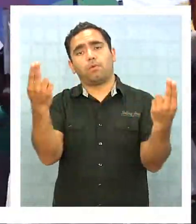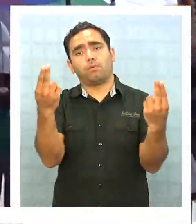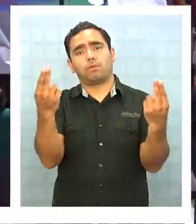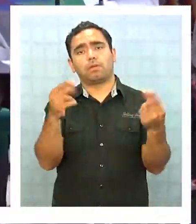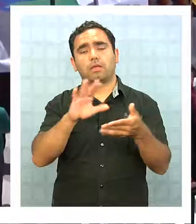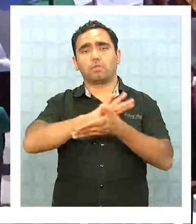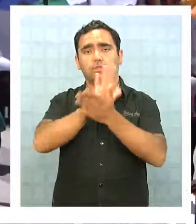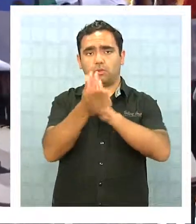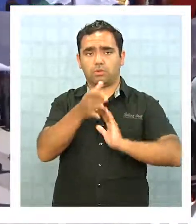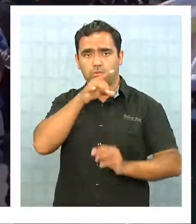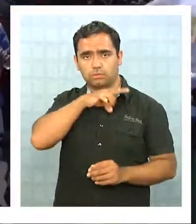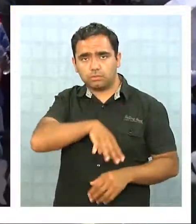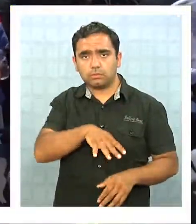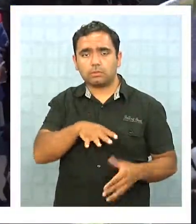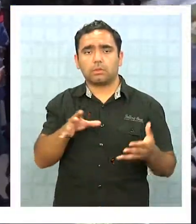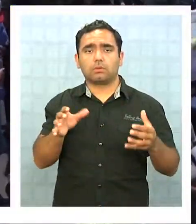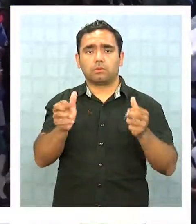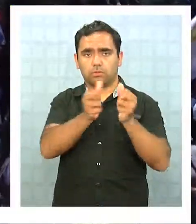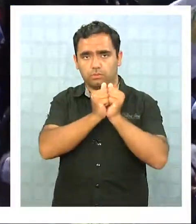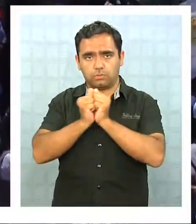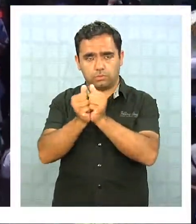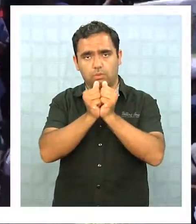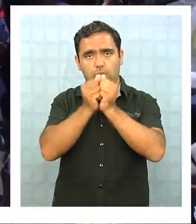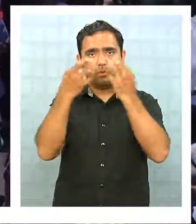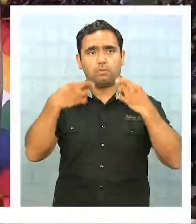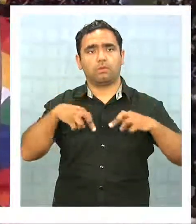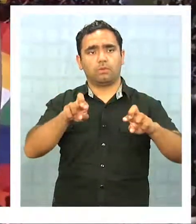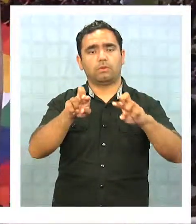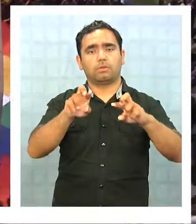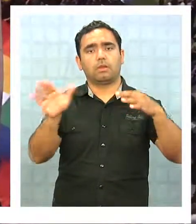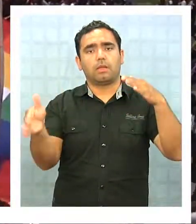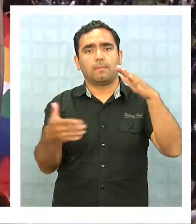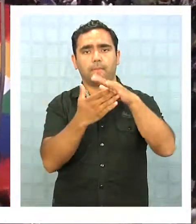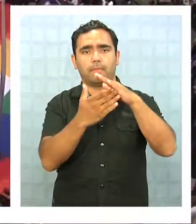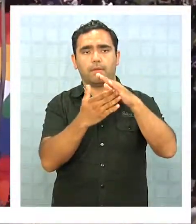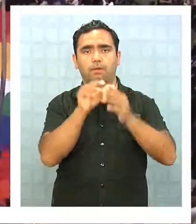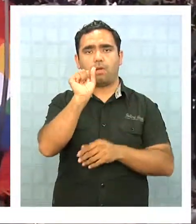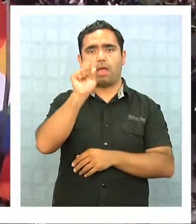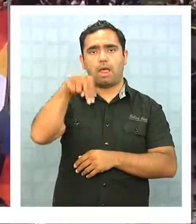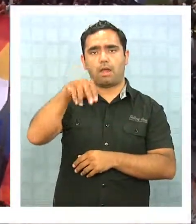en todo el país, juntos en esta oportunidad al paro indefinido de ANEF.